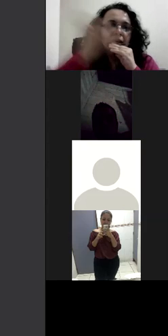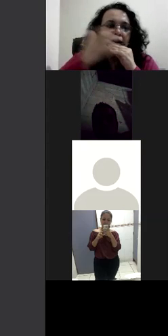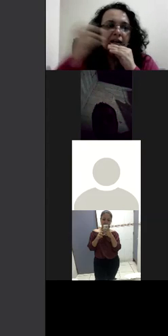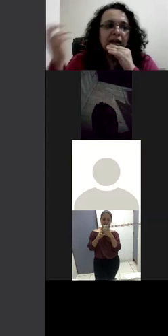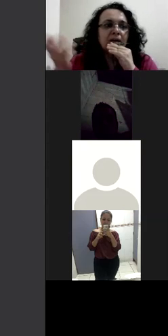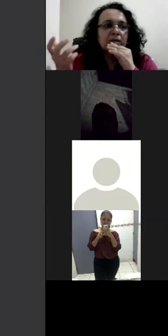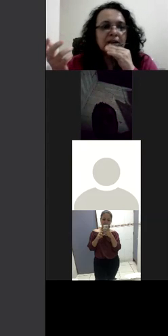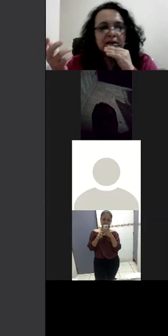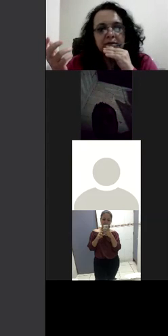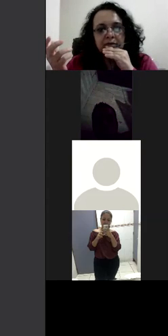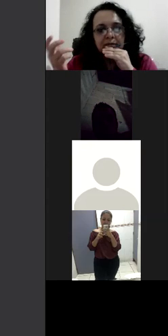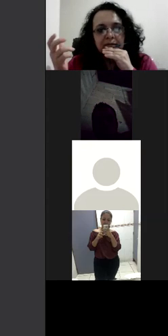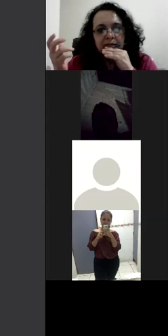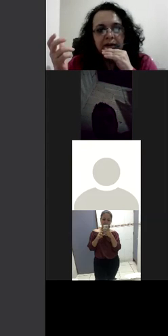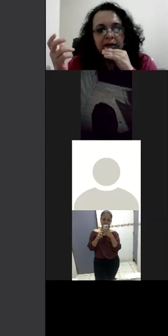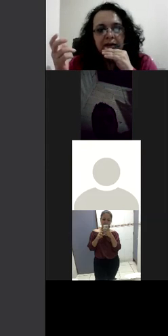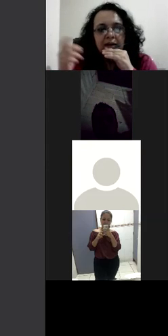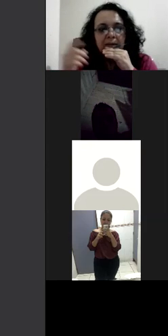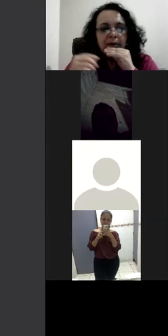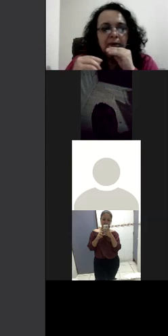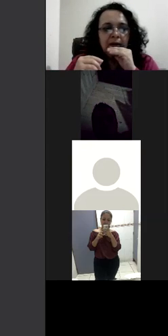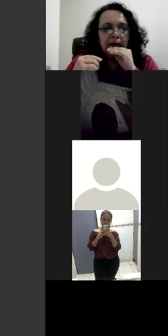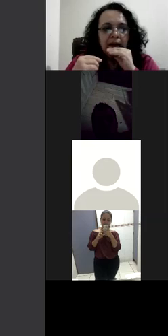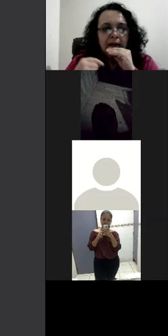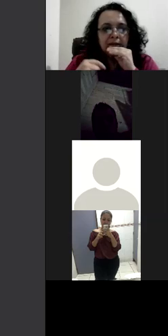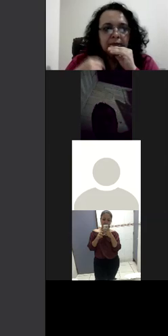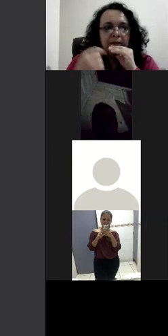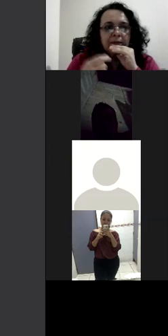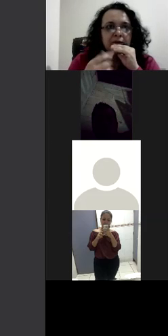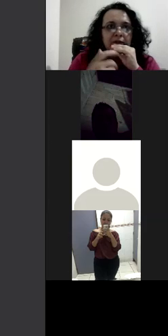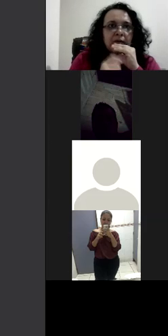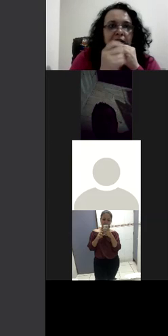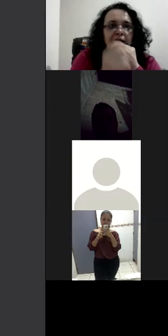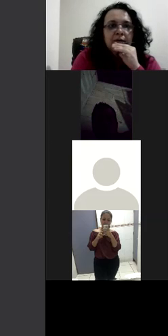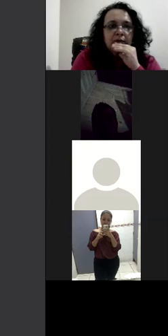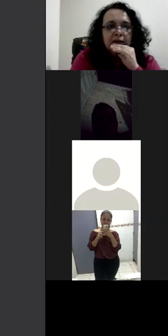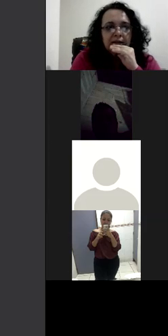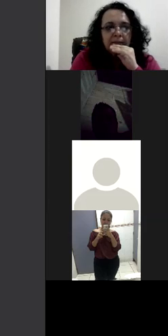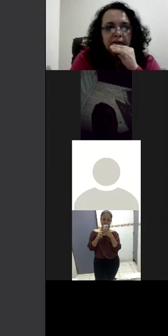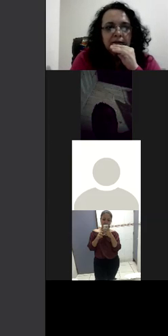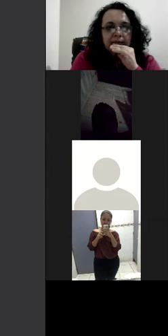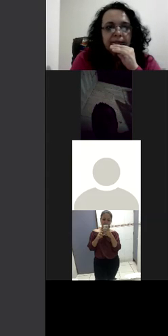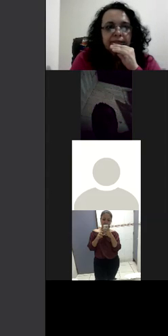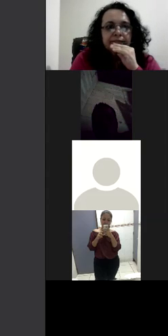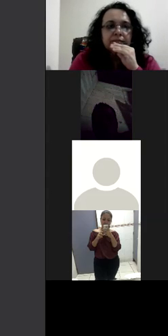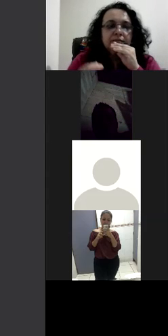entiende en el contexto, ¿verdad? Pero la segunda persona es con quien hablo